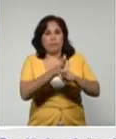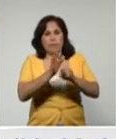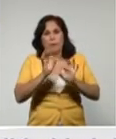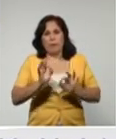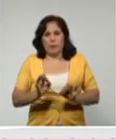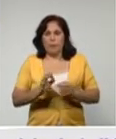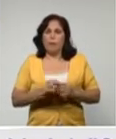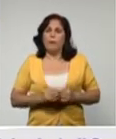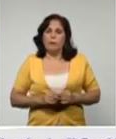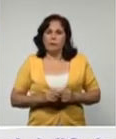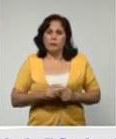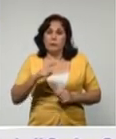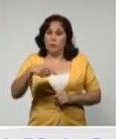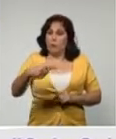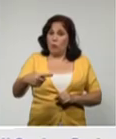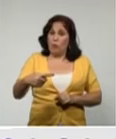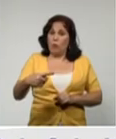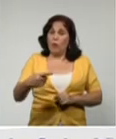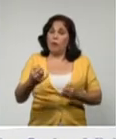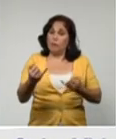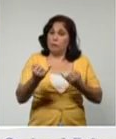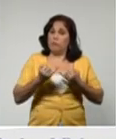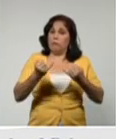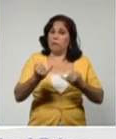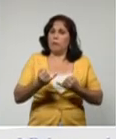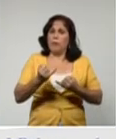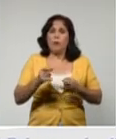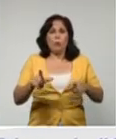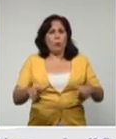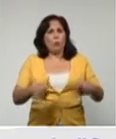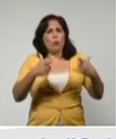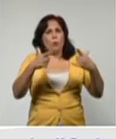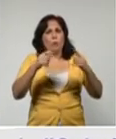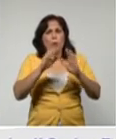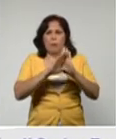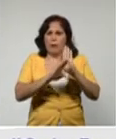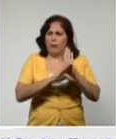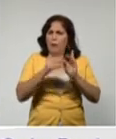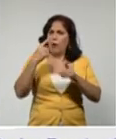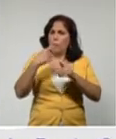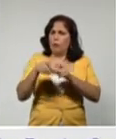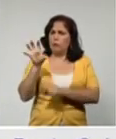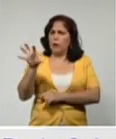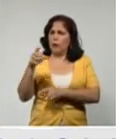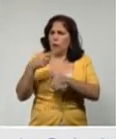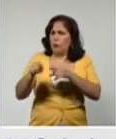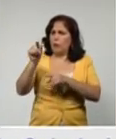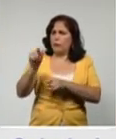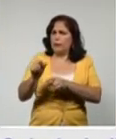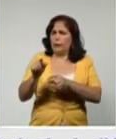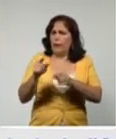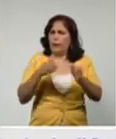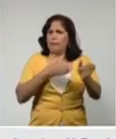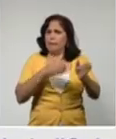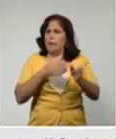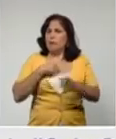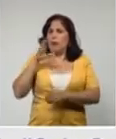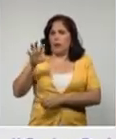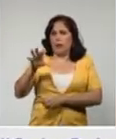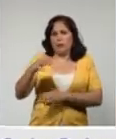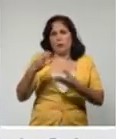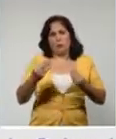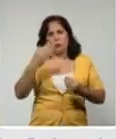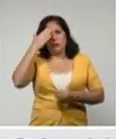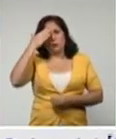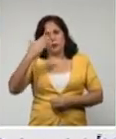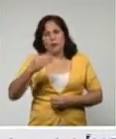información diariamente y sobre todo que cumplen y hacen que los demás cumplan con las medidas establecidas. Muchas gracias. Así